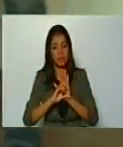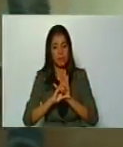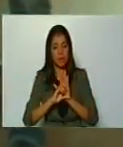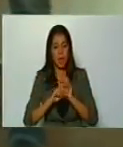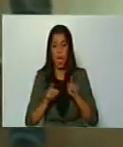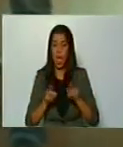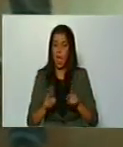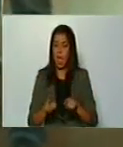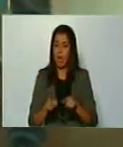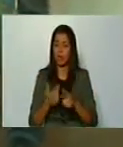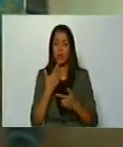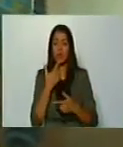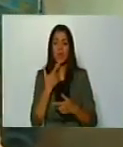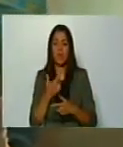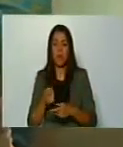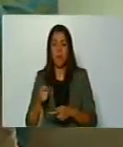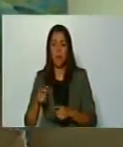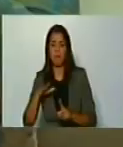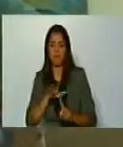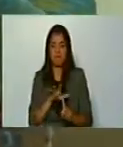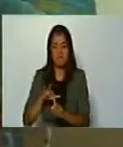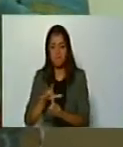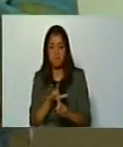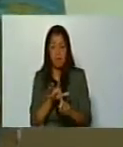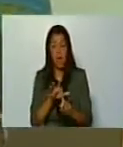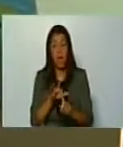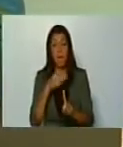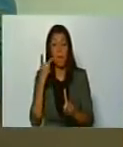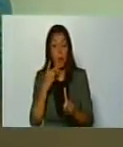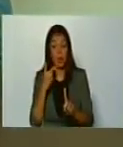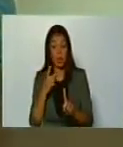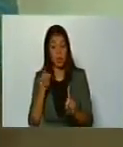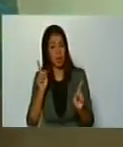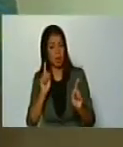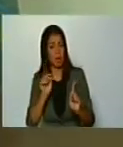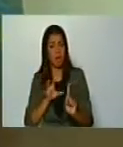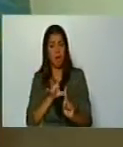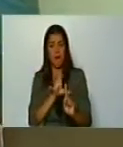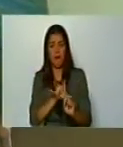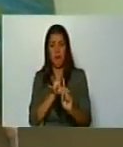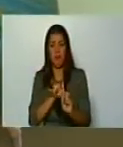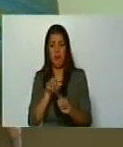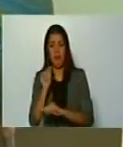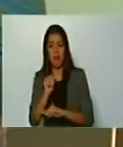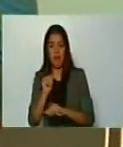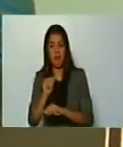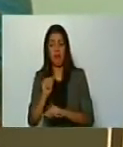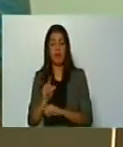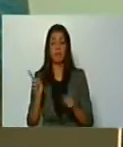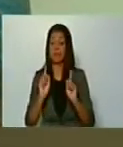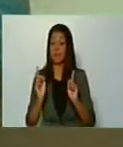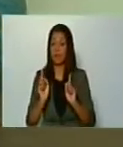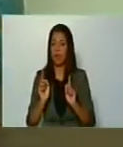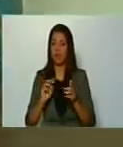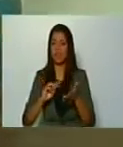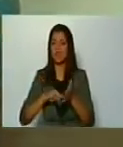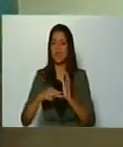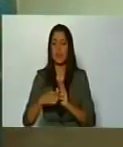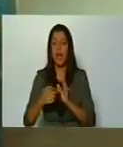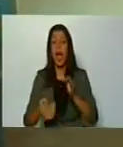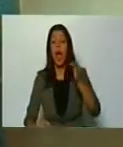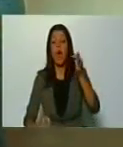acto de linchamiento, esto no es un acto de persecución política, esto es un acto de